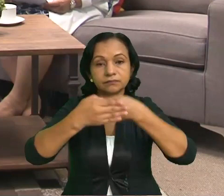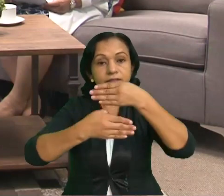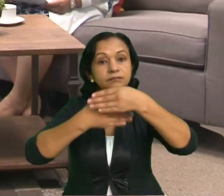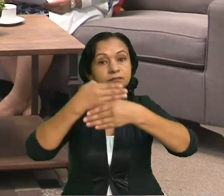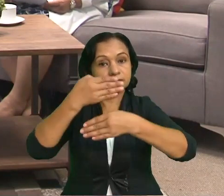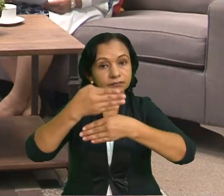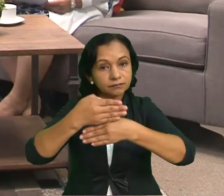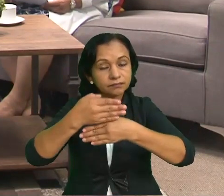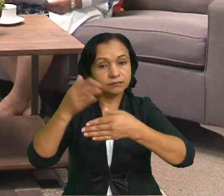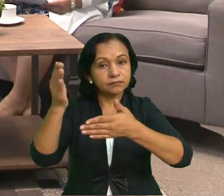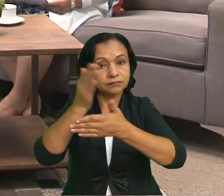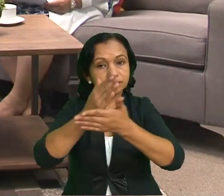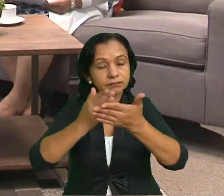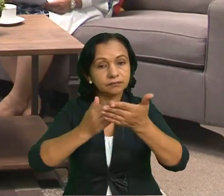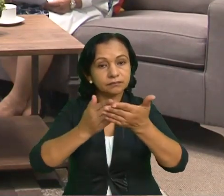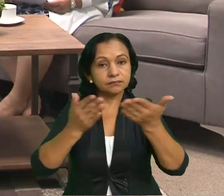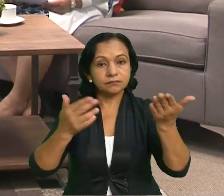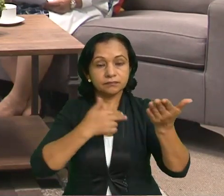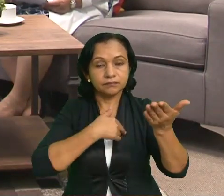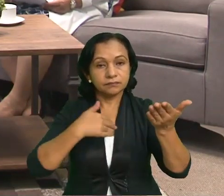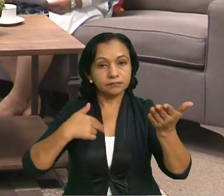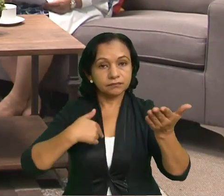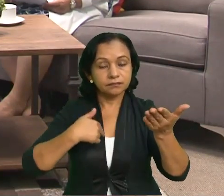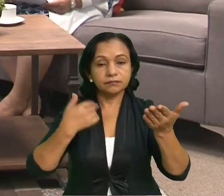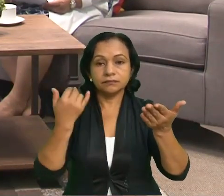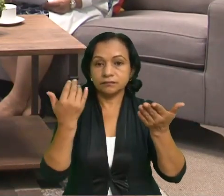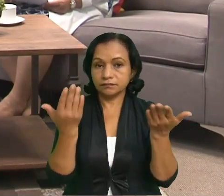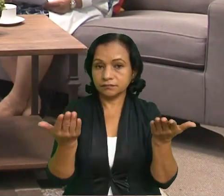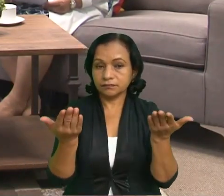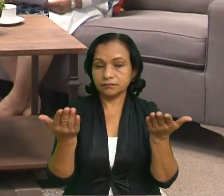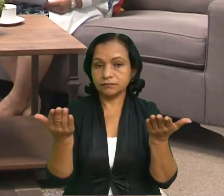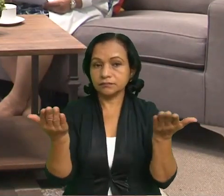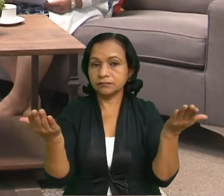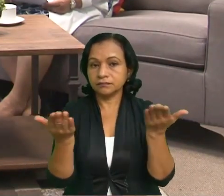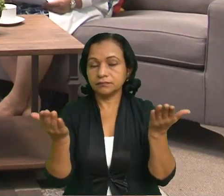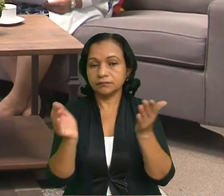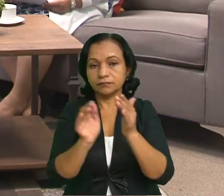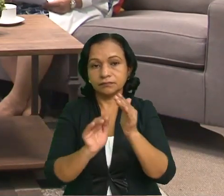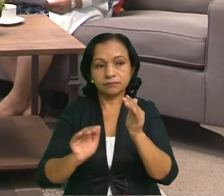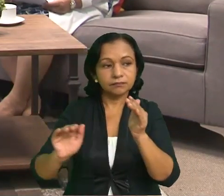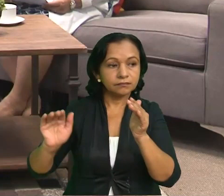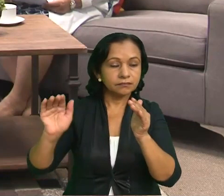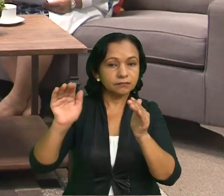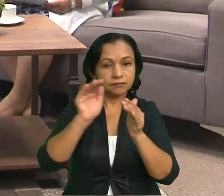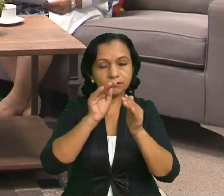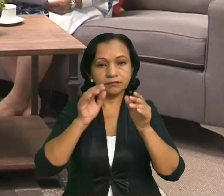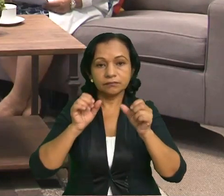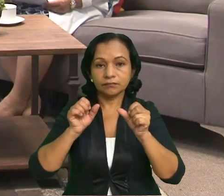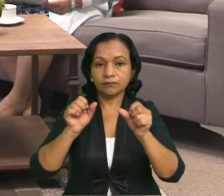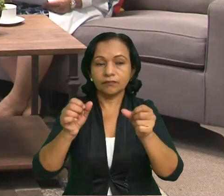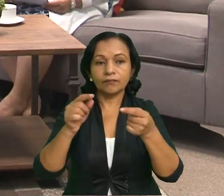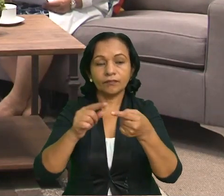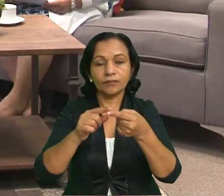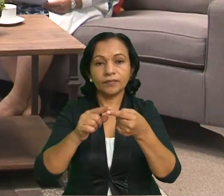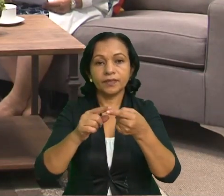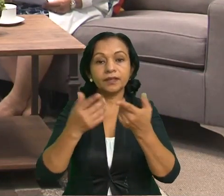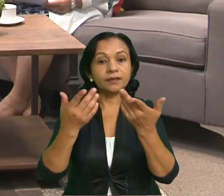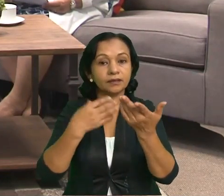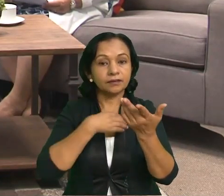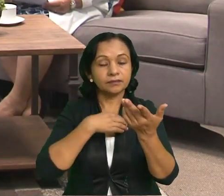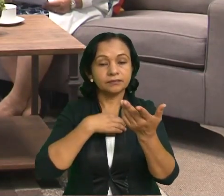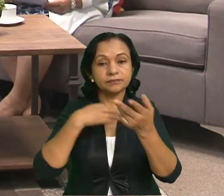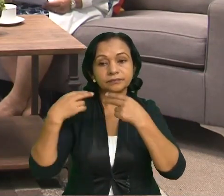que a veces es orgánica y a veces más móvil más más del capitán o